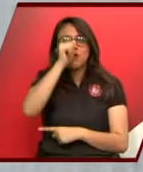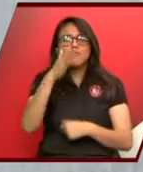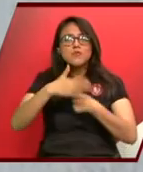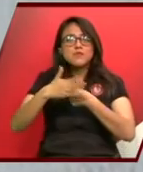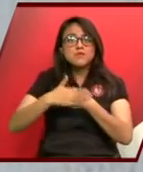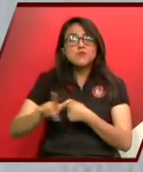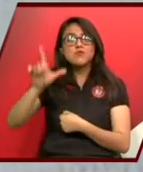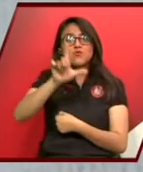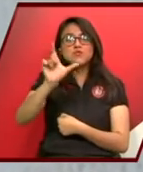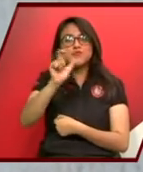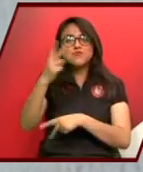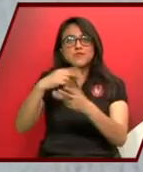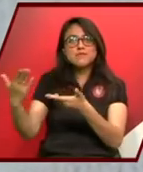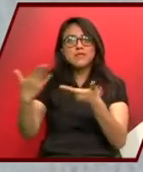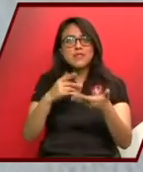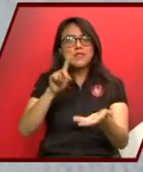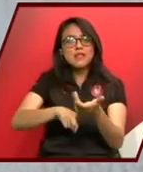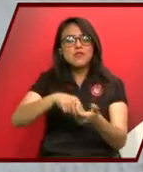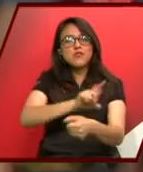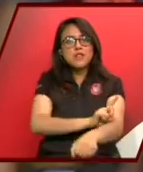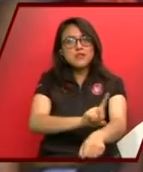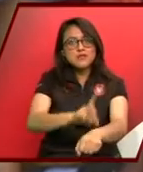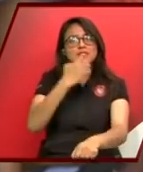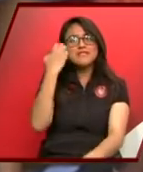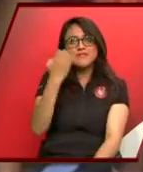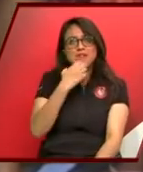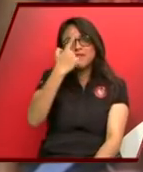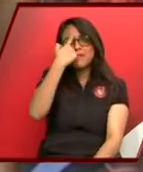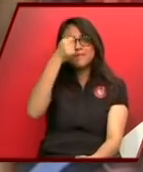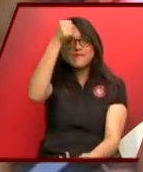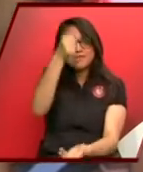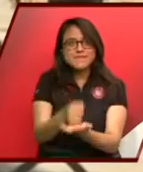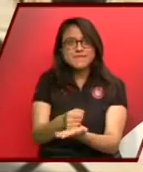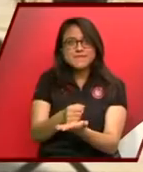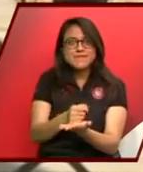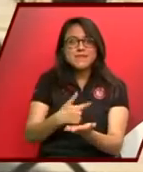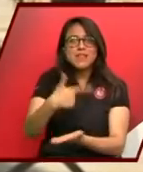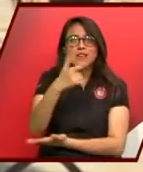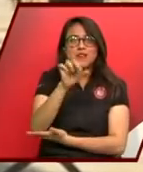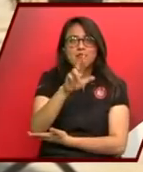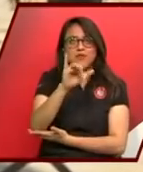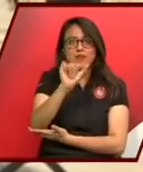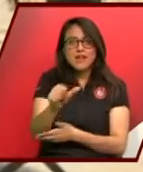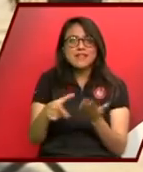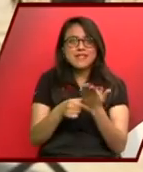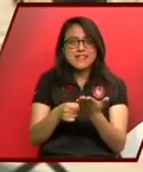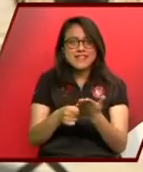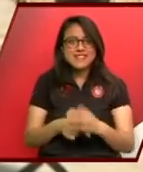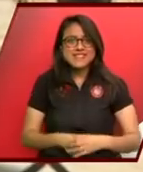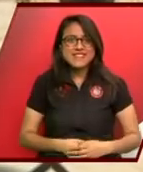próximo lunes cuando llegará alguien a la dirección escolar. Para quien corresponda, Gloria Escalera.